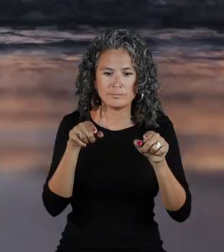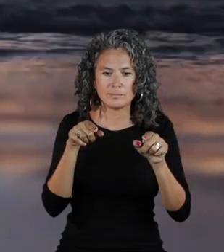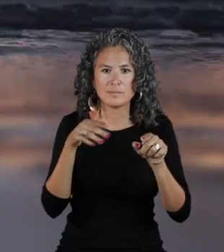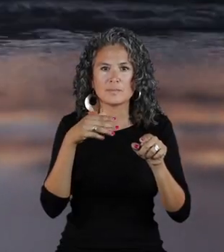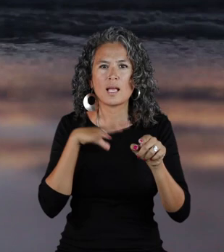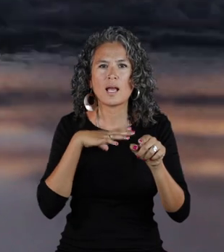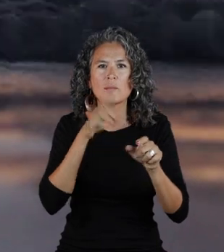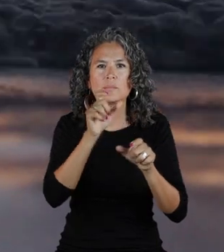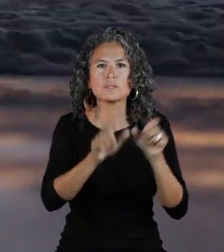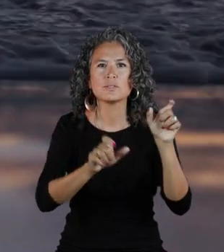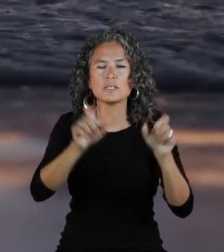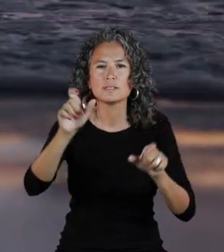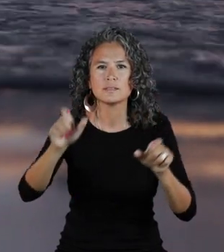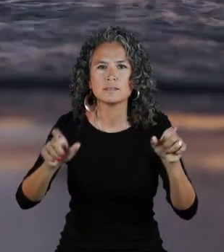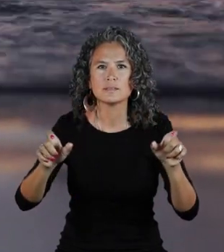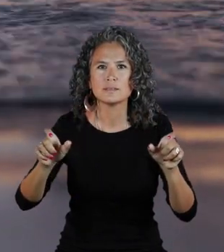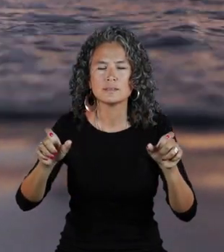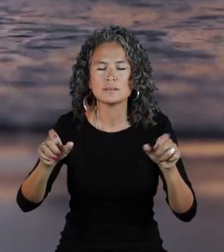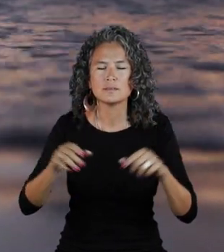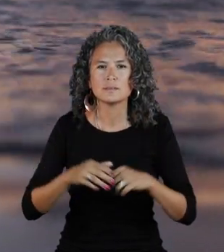hay gente